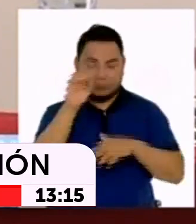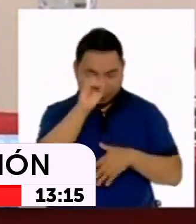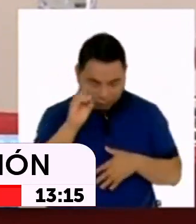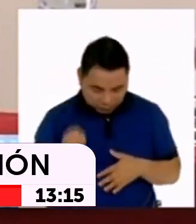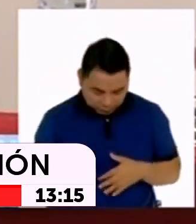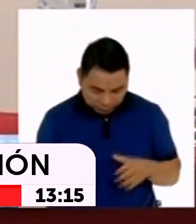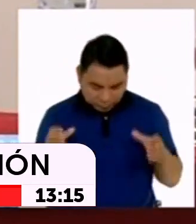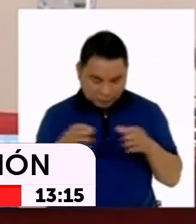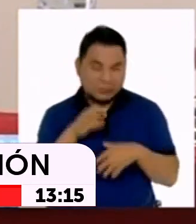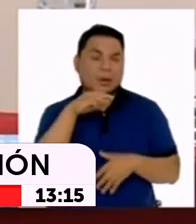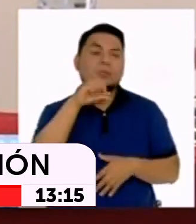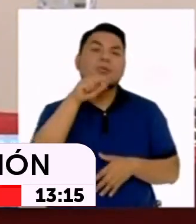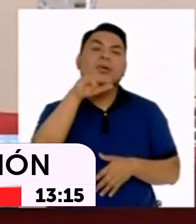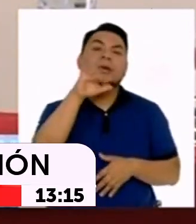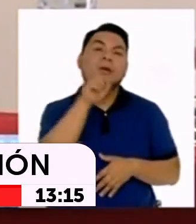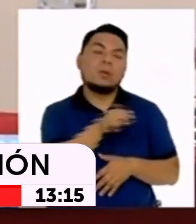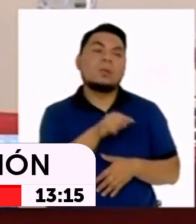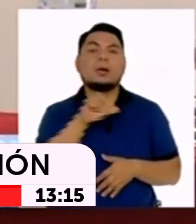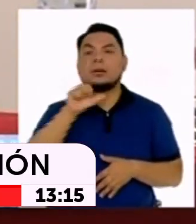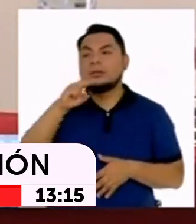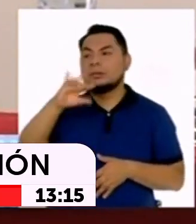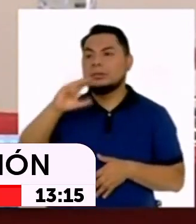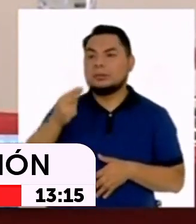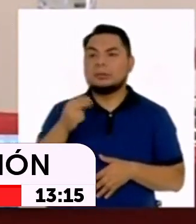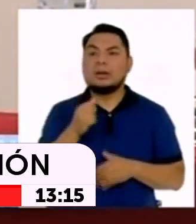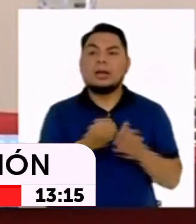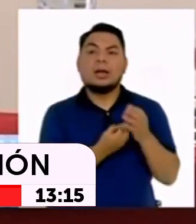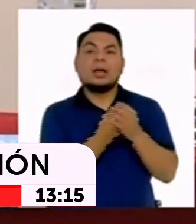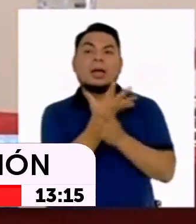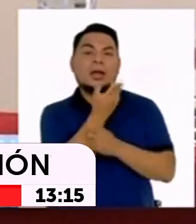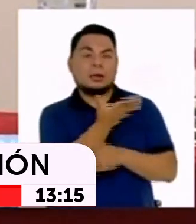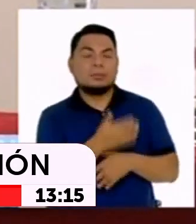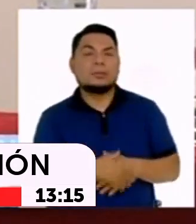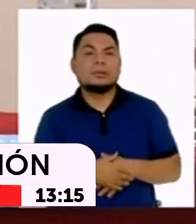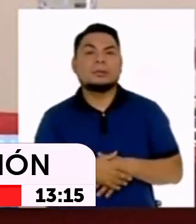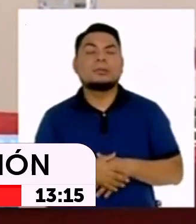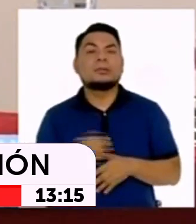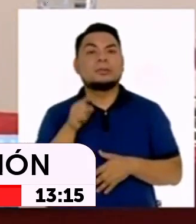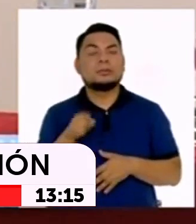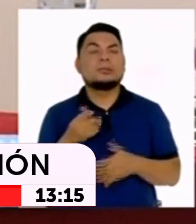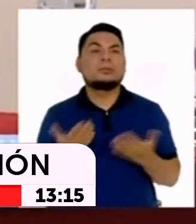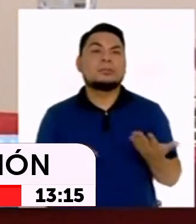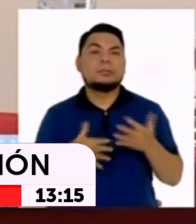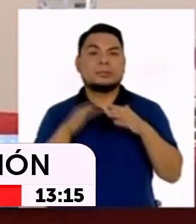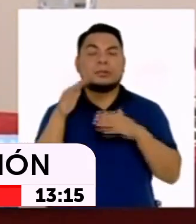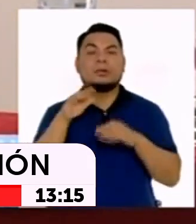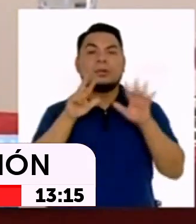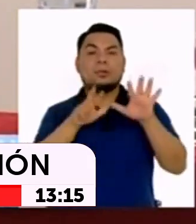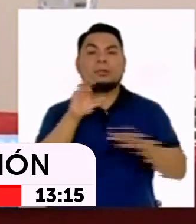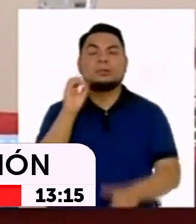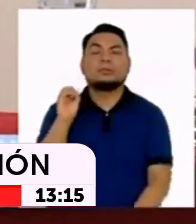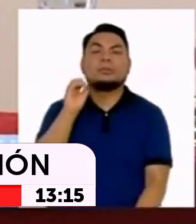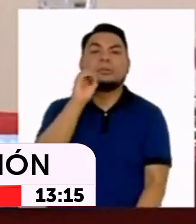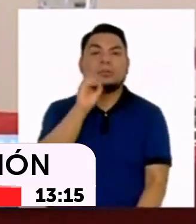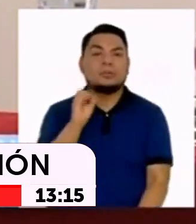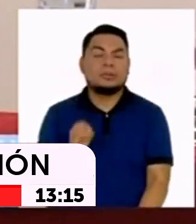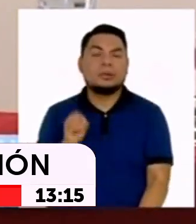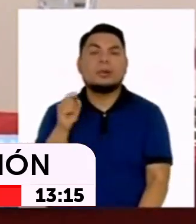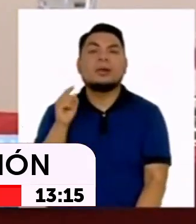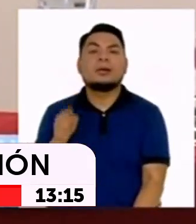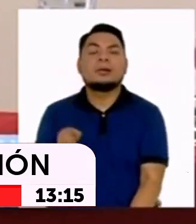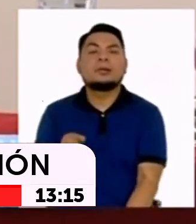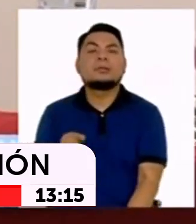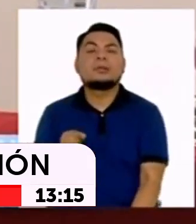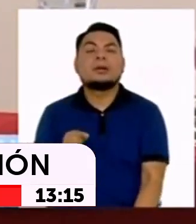83%, Moquegua, Ancash, Arequipa superan el 80% de